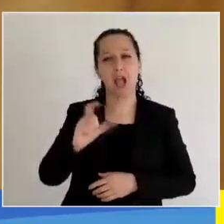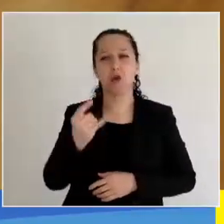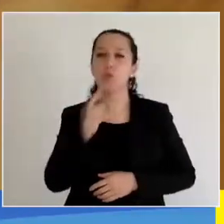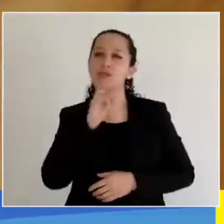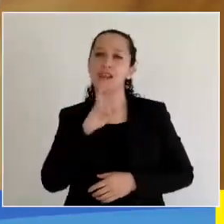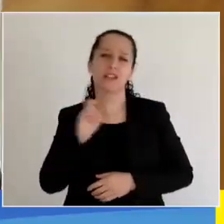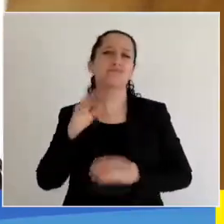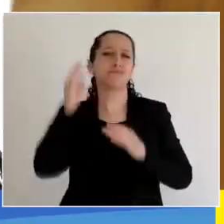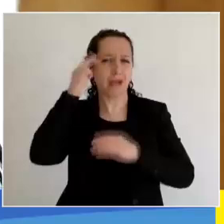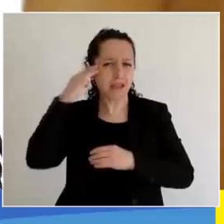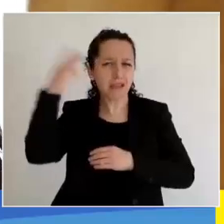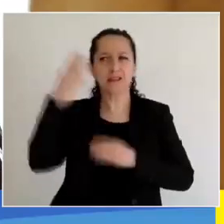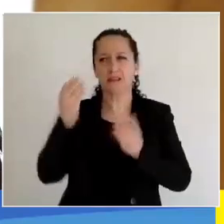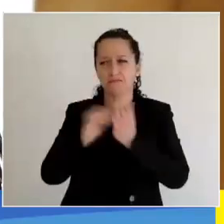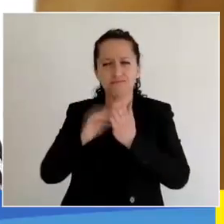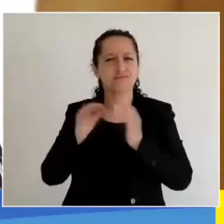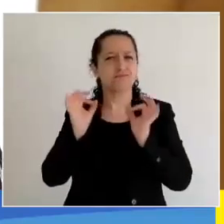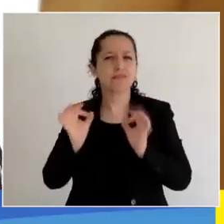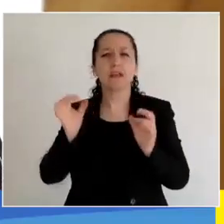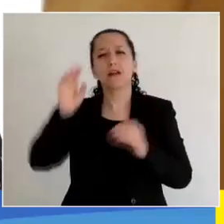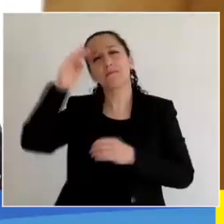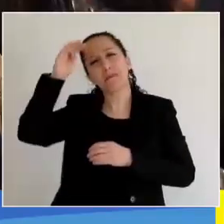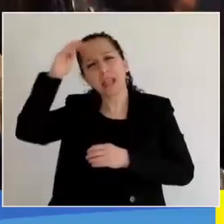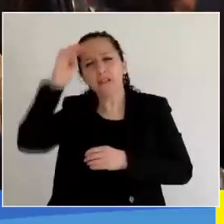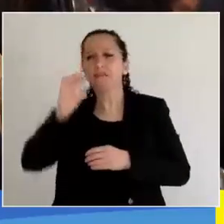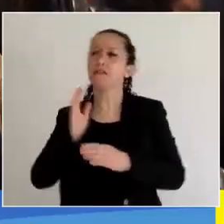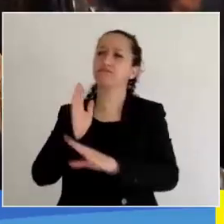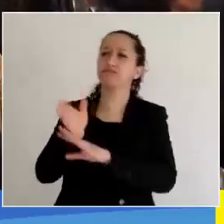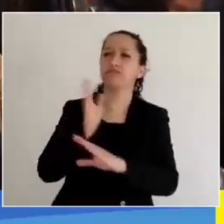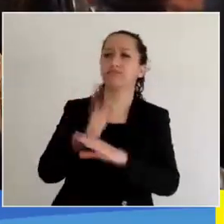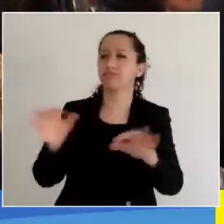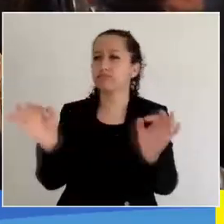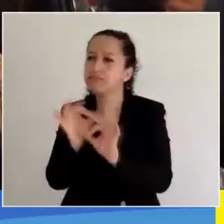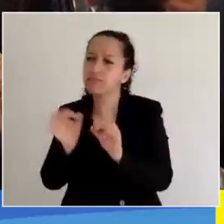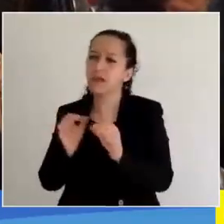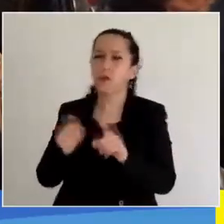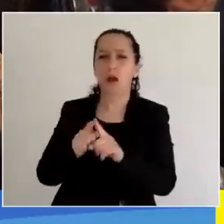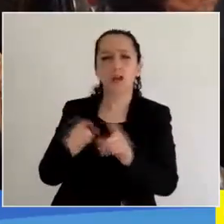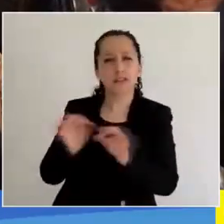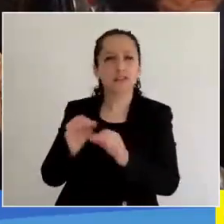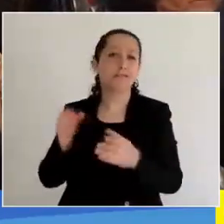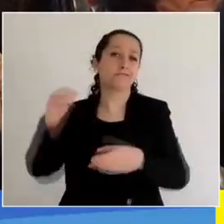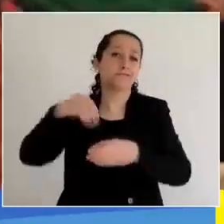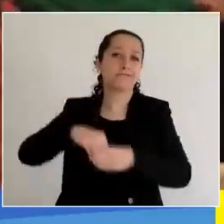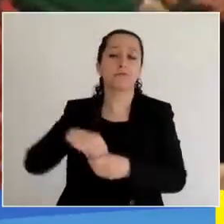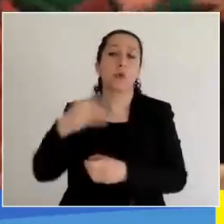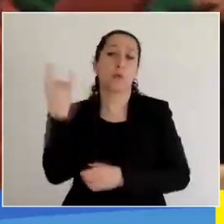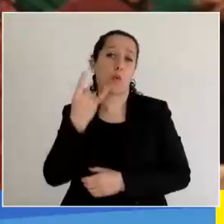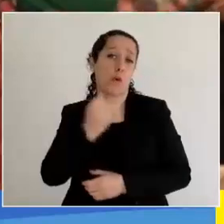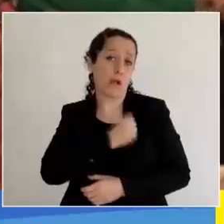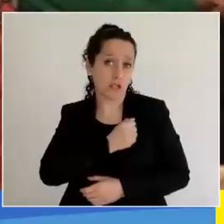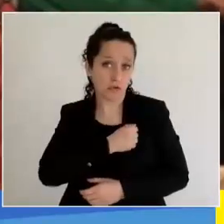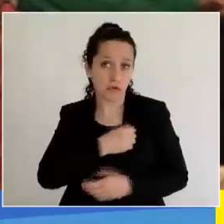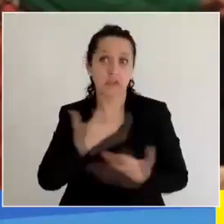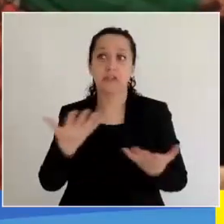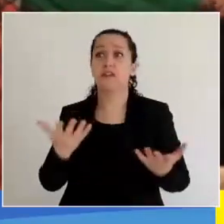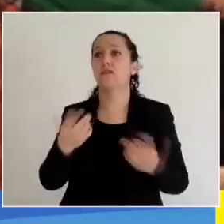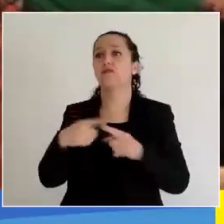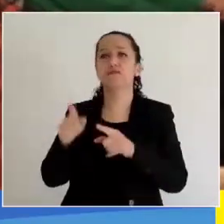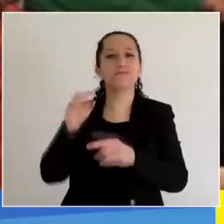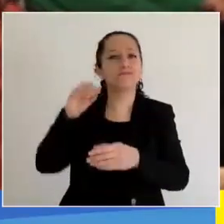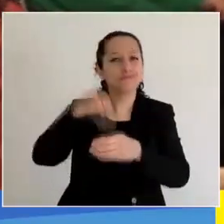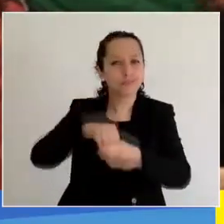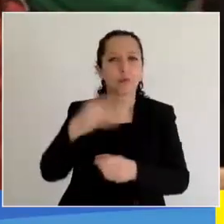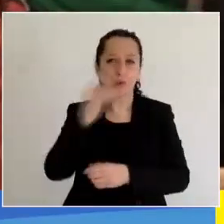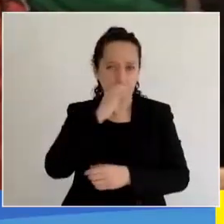en gestión de personas y coach ontológico, quien se ha desempeñado en diversas organizaciones, tales como la Universidad Católica de la Santísima